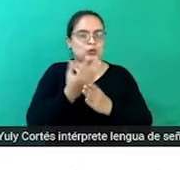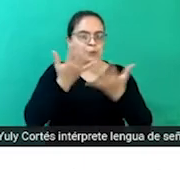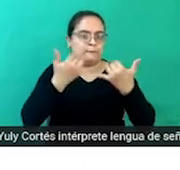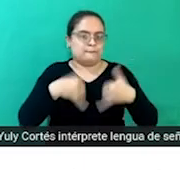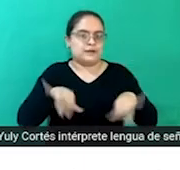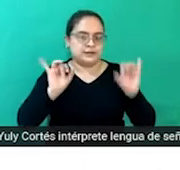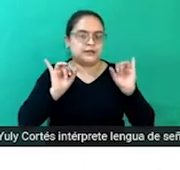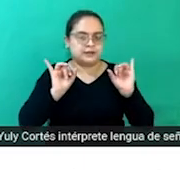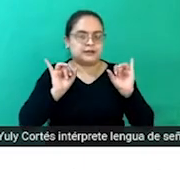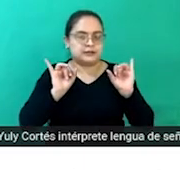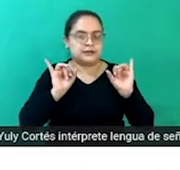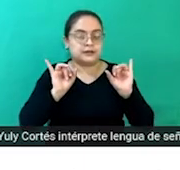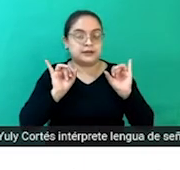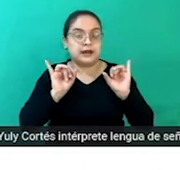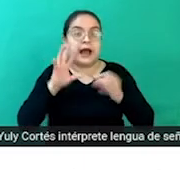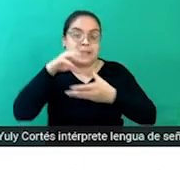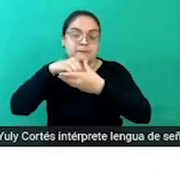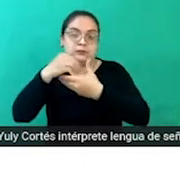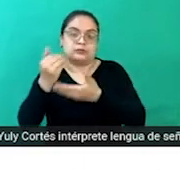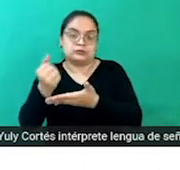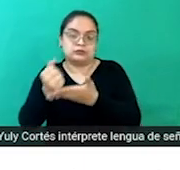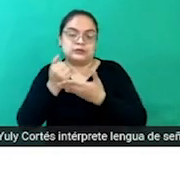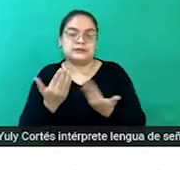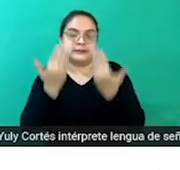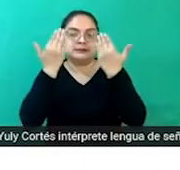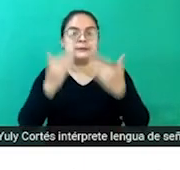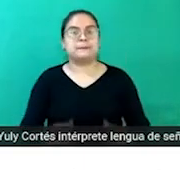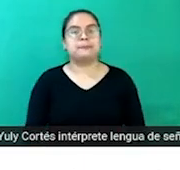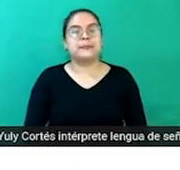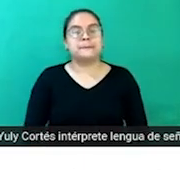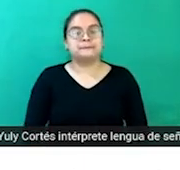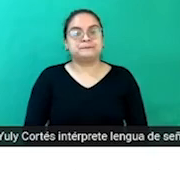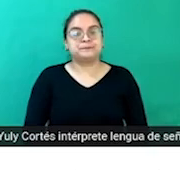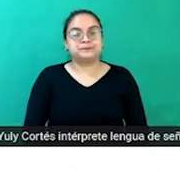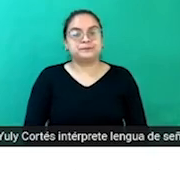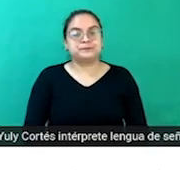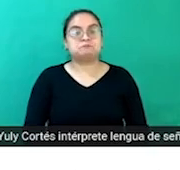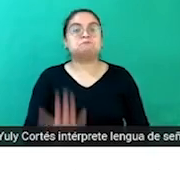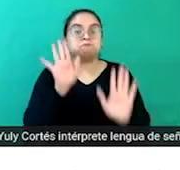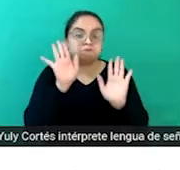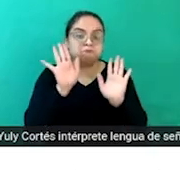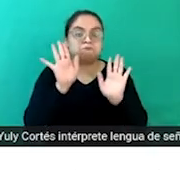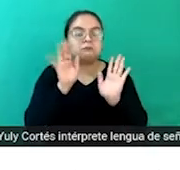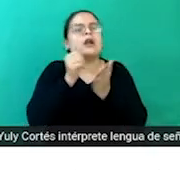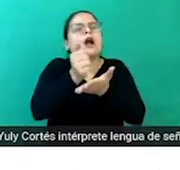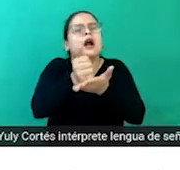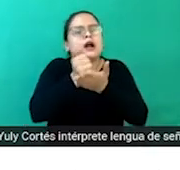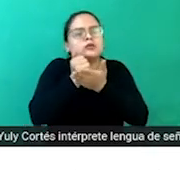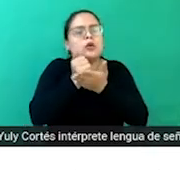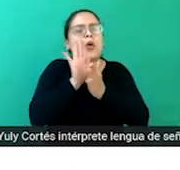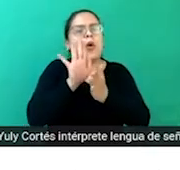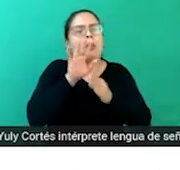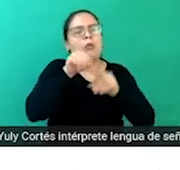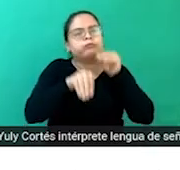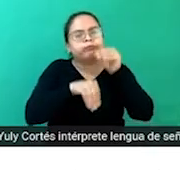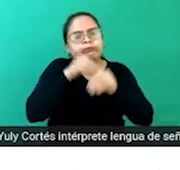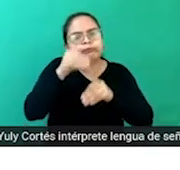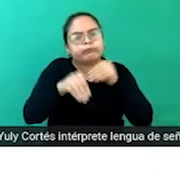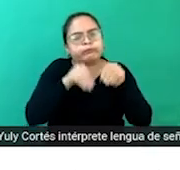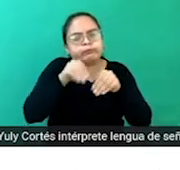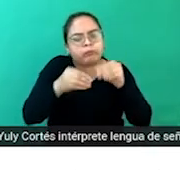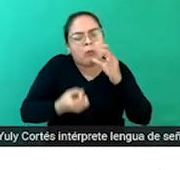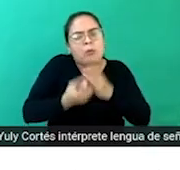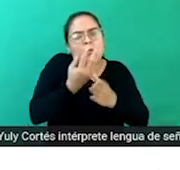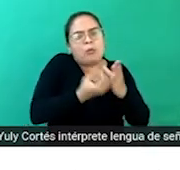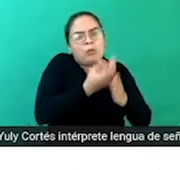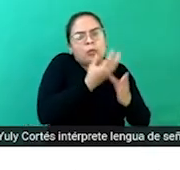es ya el producto final como tal, ¿no? Entonces, por una parte nos ayuda para la producción, pero también, como dije,